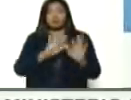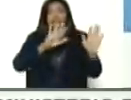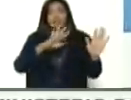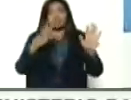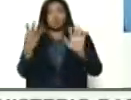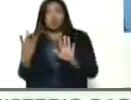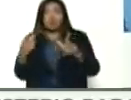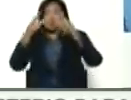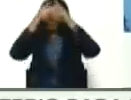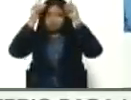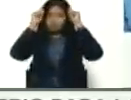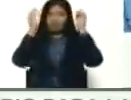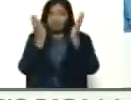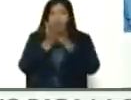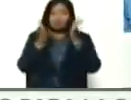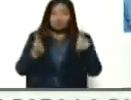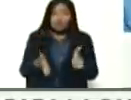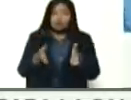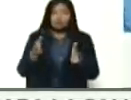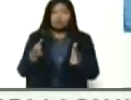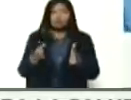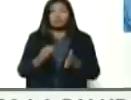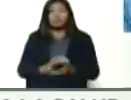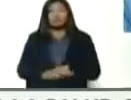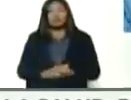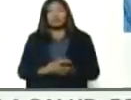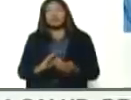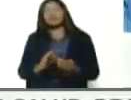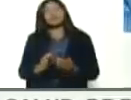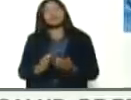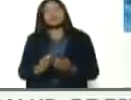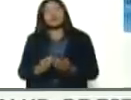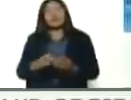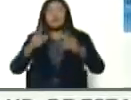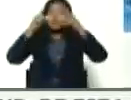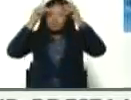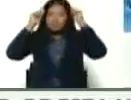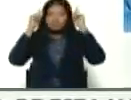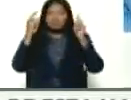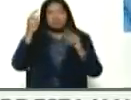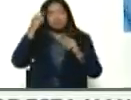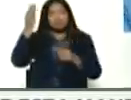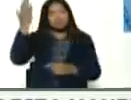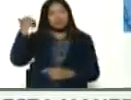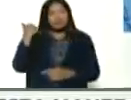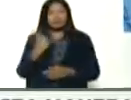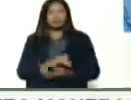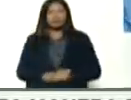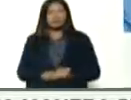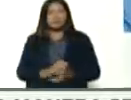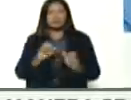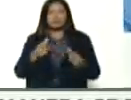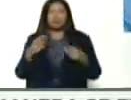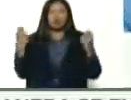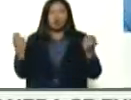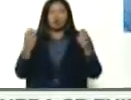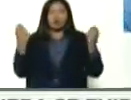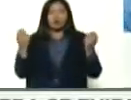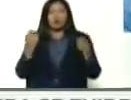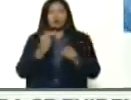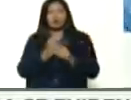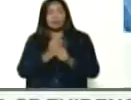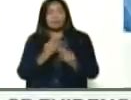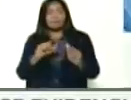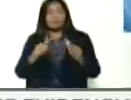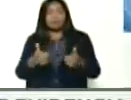estudiantes de enfermería de la universidad de ciencias de la salud que están acá desde ayer con una jornada de trabajo que ha sido muy ardua